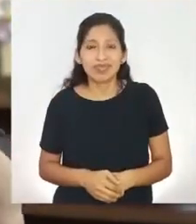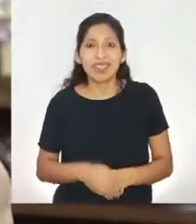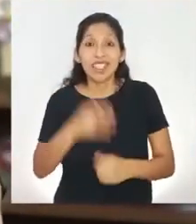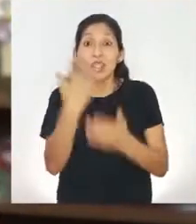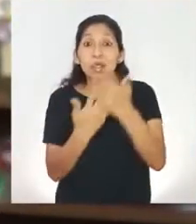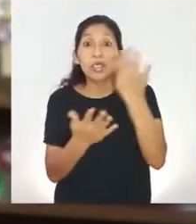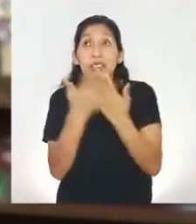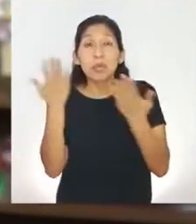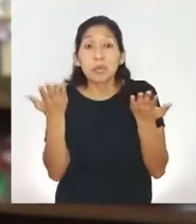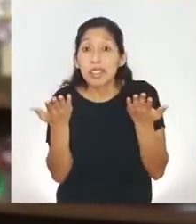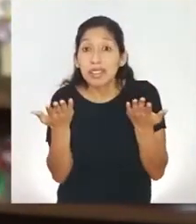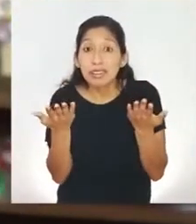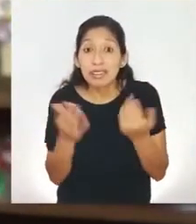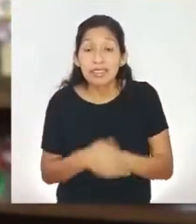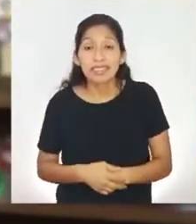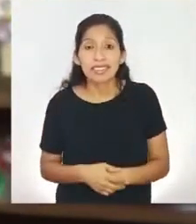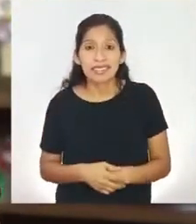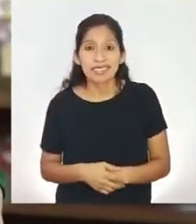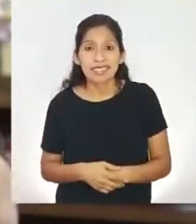¿Y con nuestras manos?